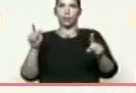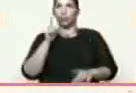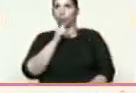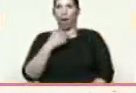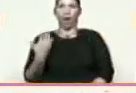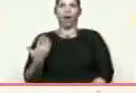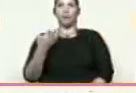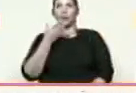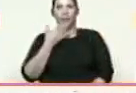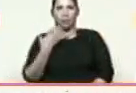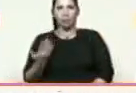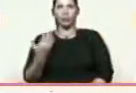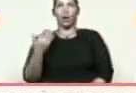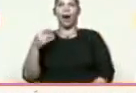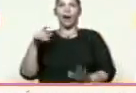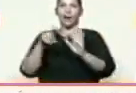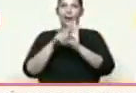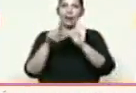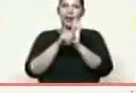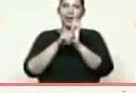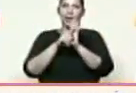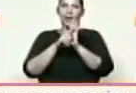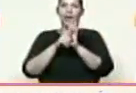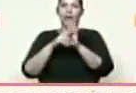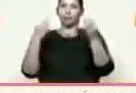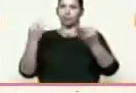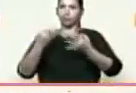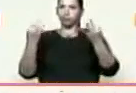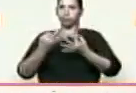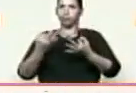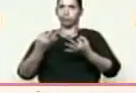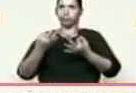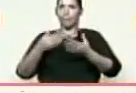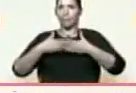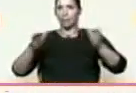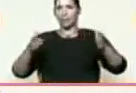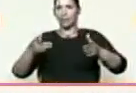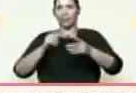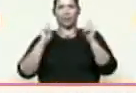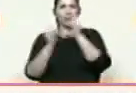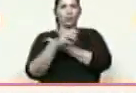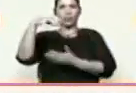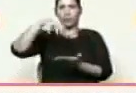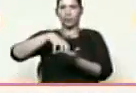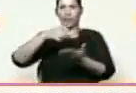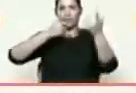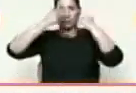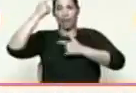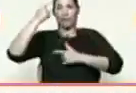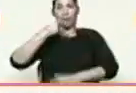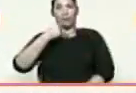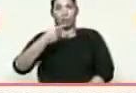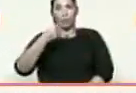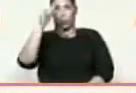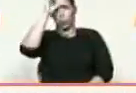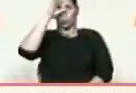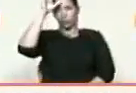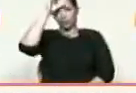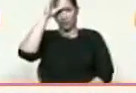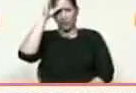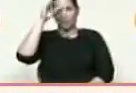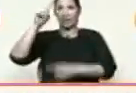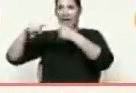nos permita transformación en el Estado. Chávez nos dijo lo siguiente: cada